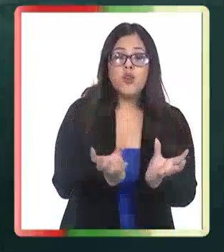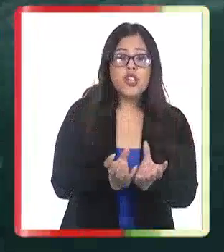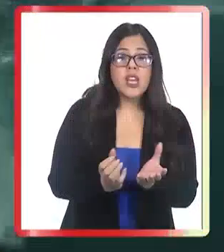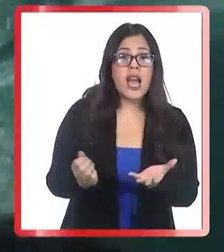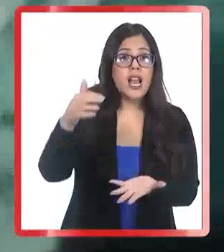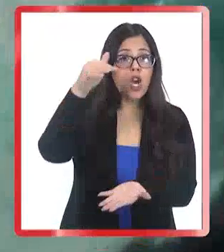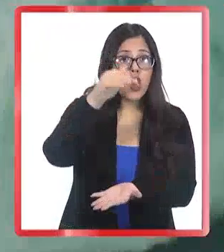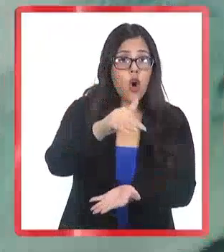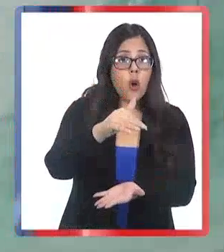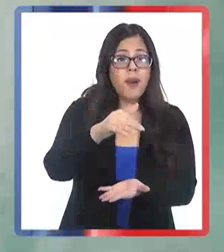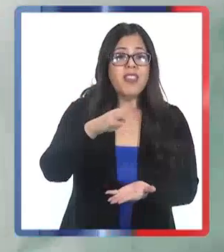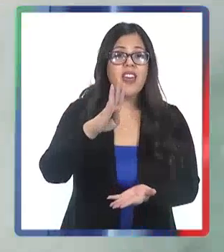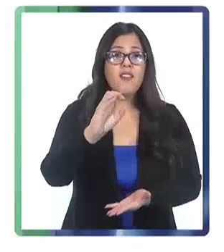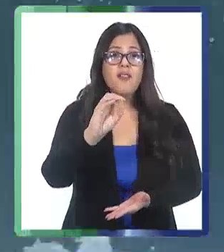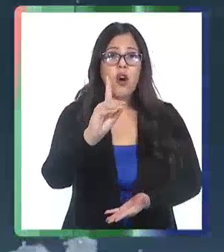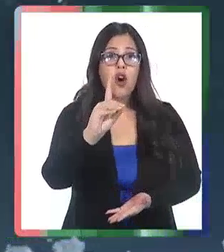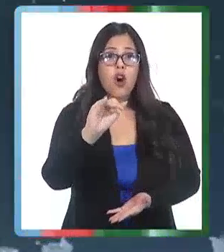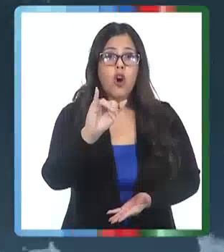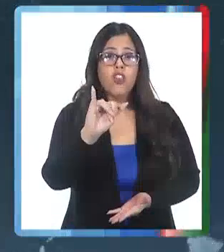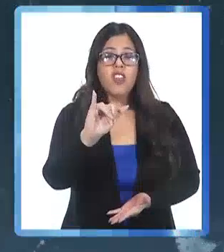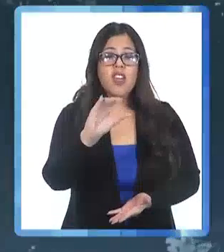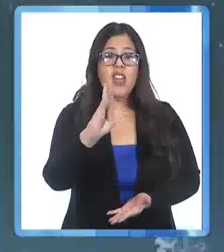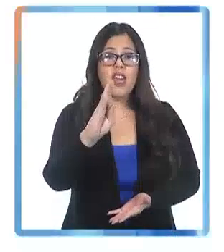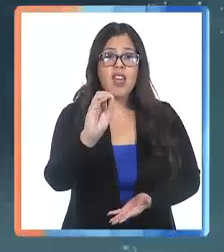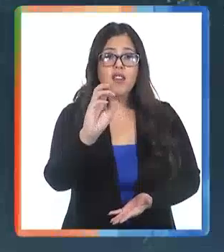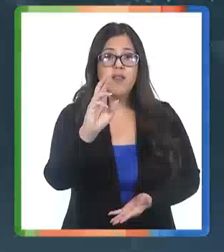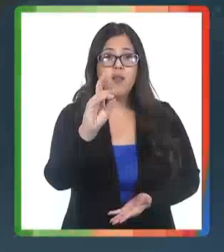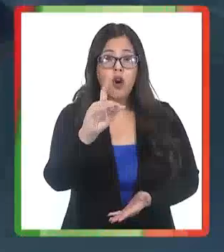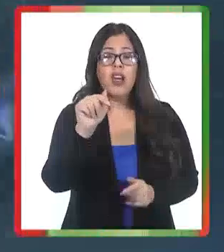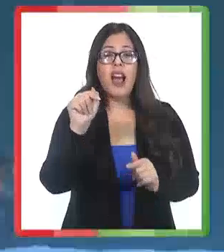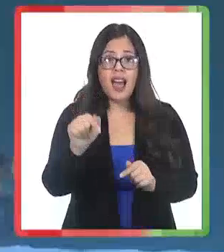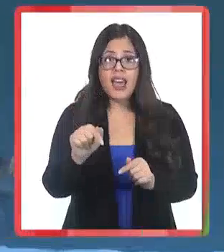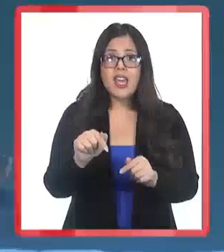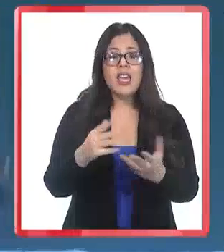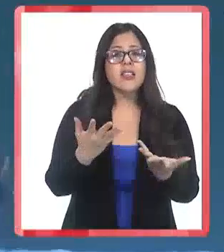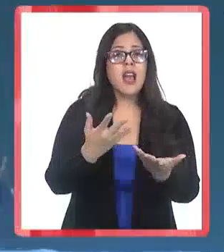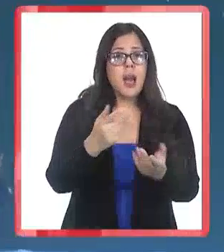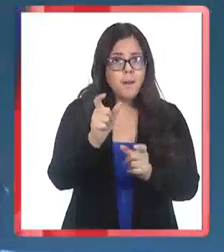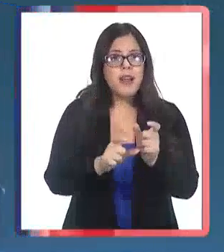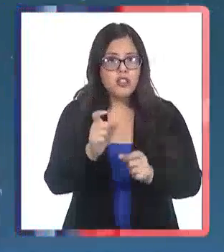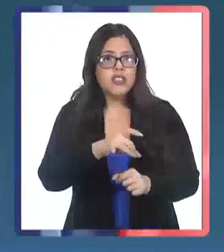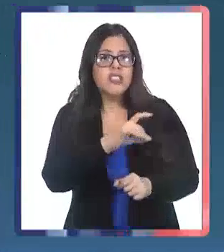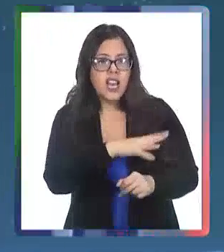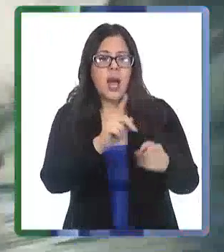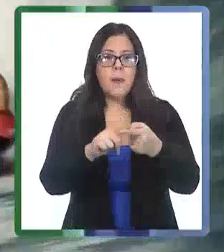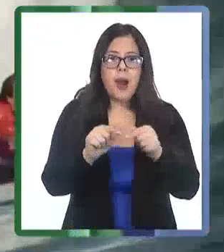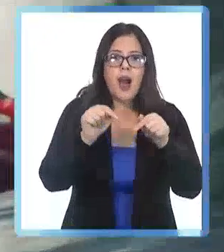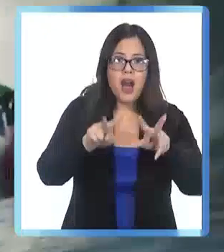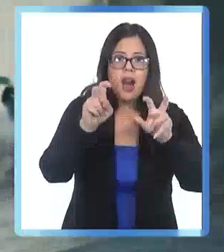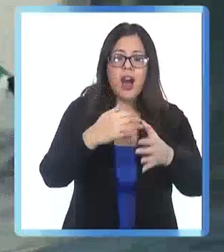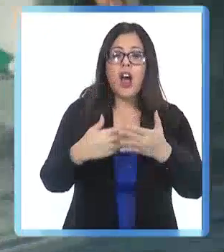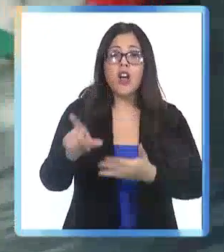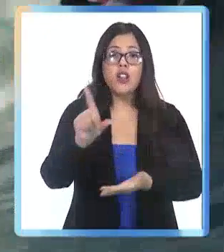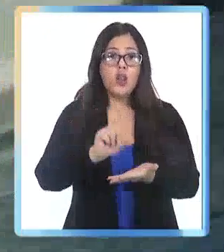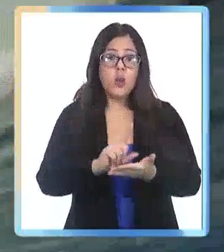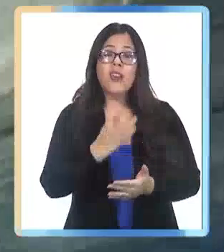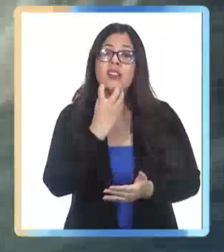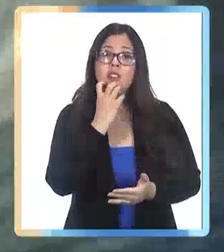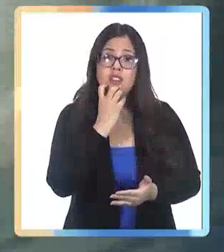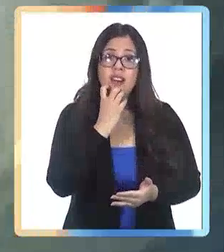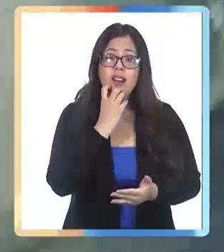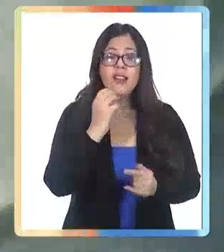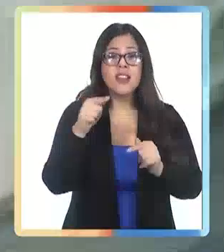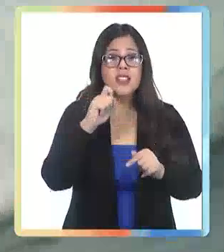Antofagasta. Cerca de 200 competidores de Chile y el mundo participan de una nueva fecha del torneo mundial de bodyboard en el sector Yacolén